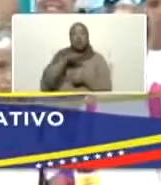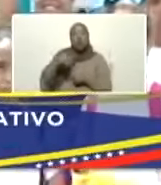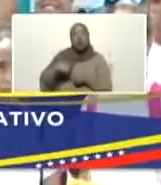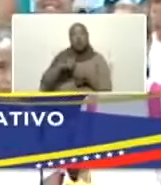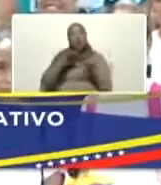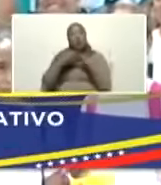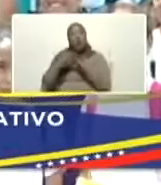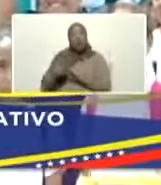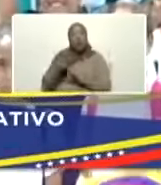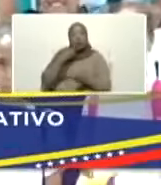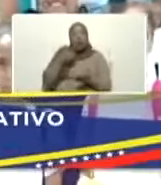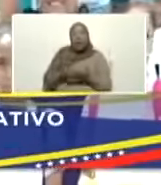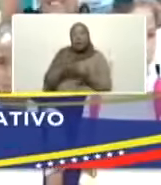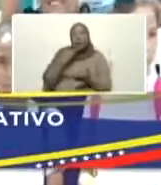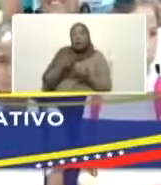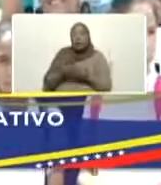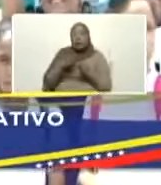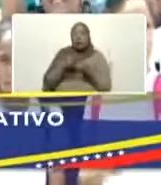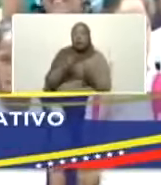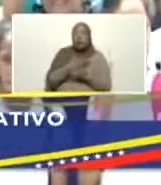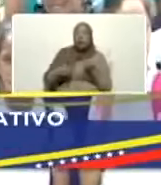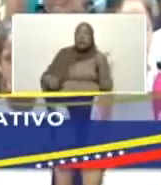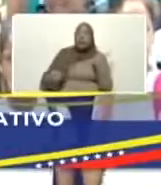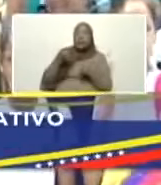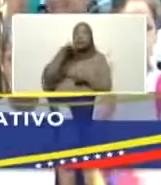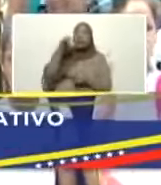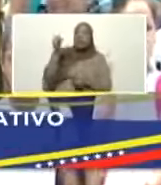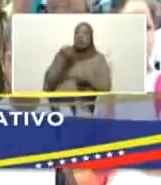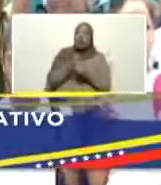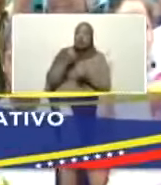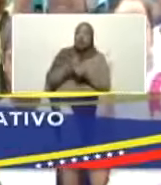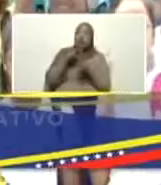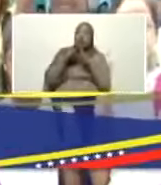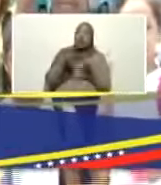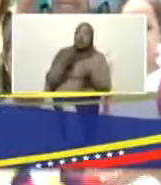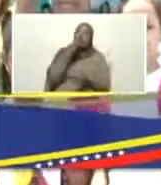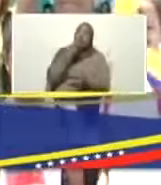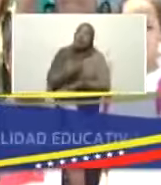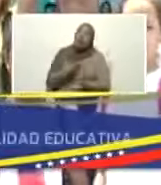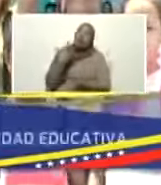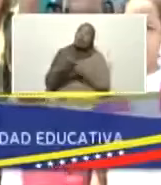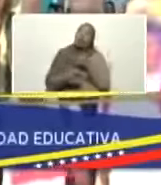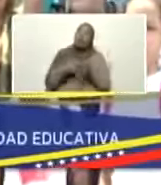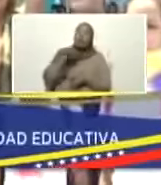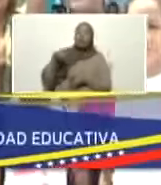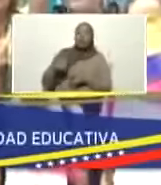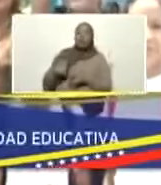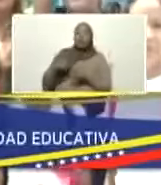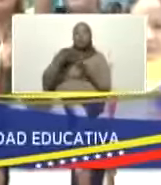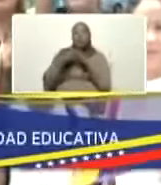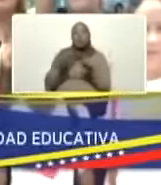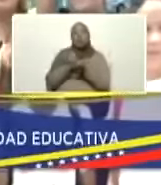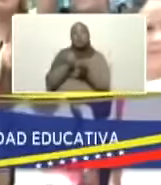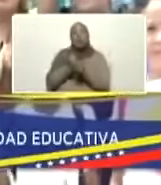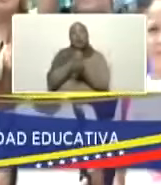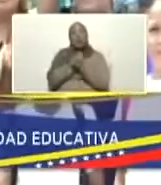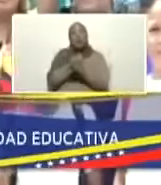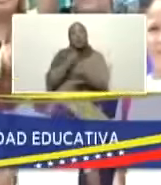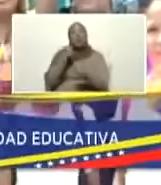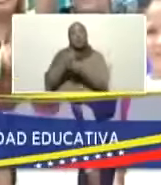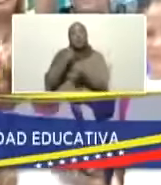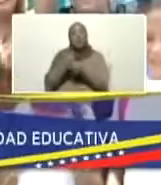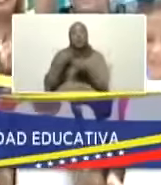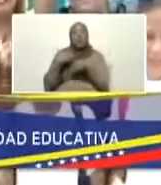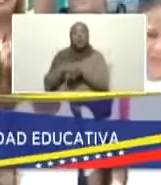comunidad. Agradecer nuevamente, presidente Nicolás Maduro, por todas las bondades, los beneficios, por todo el amor y por todo